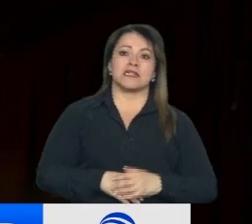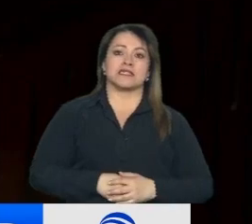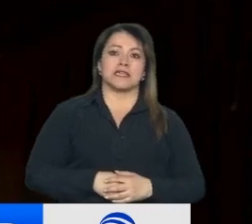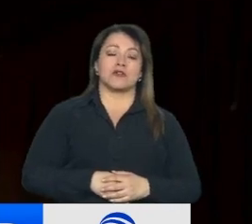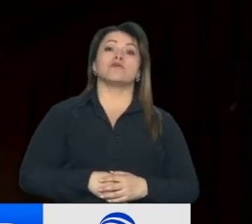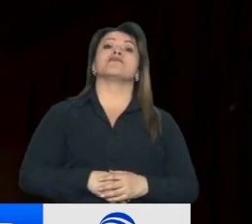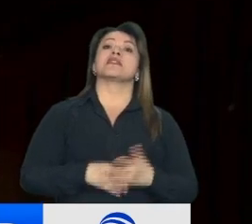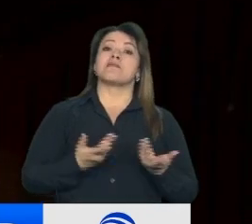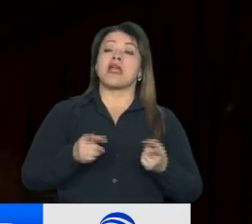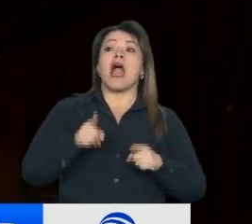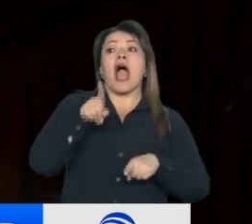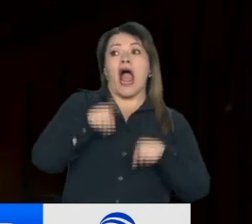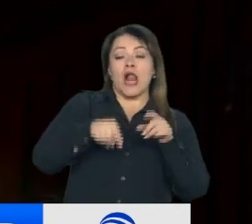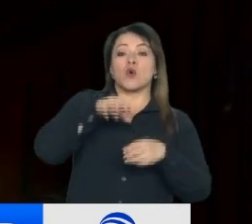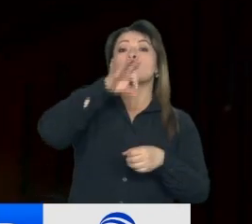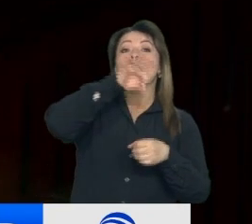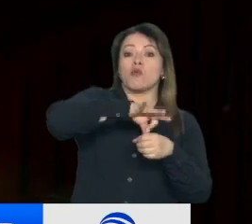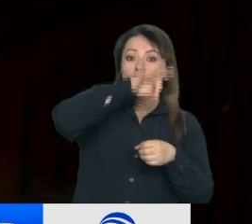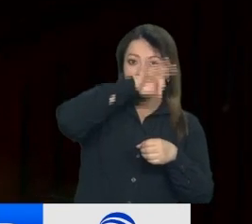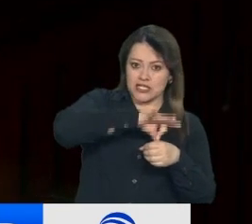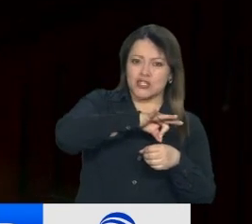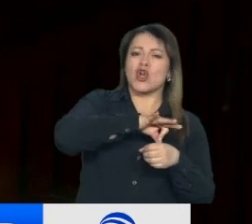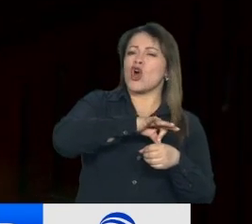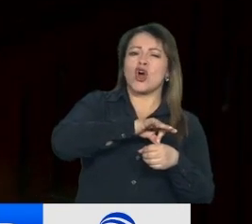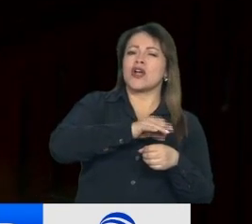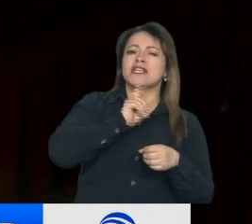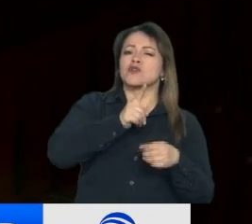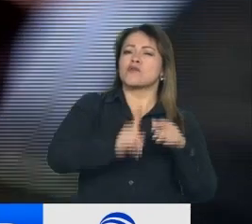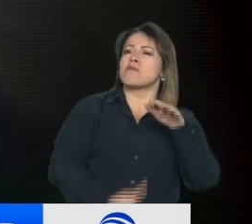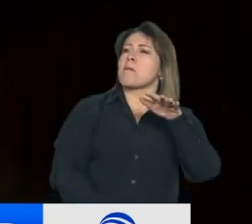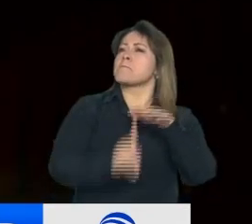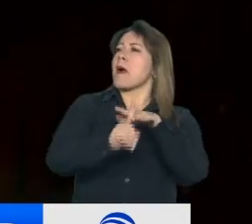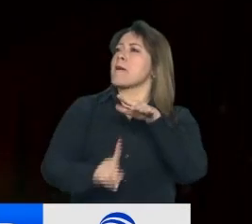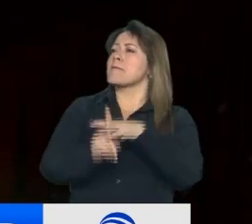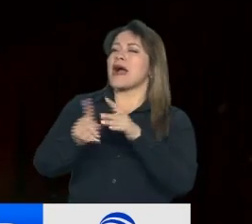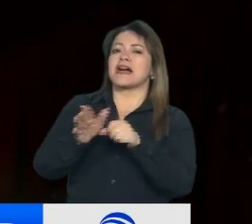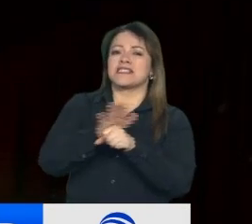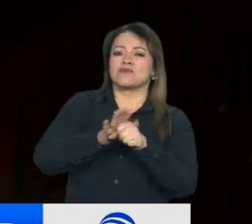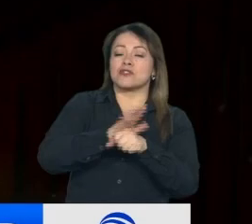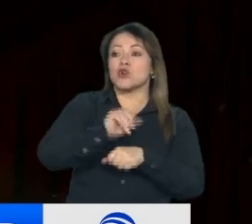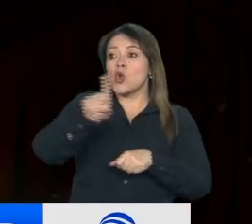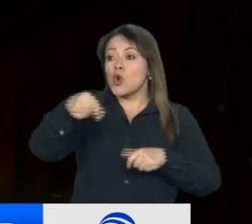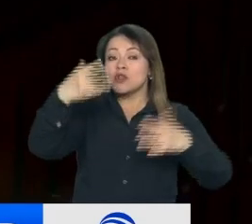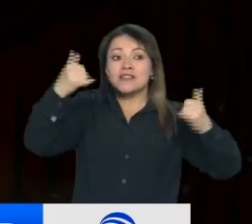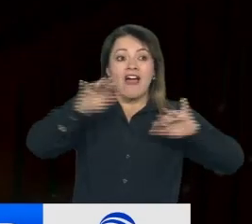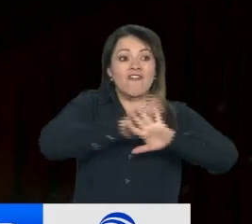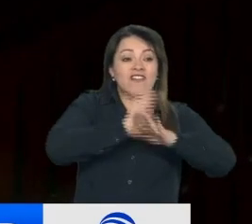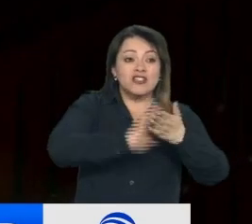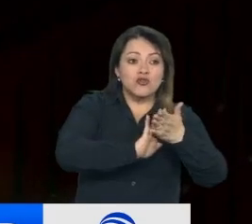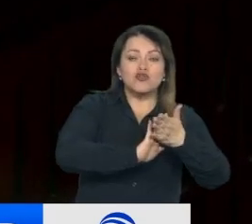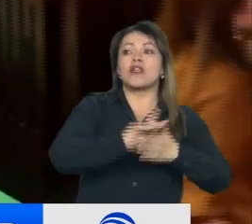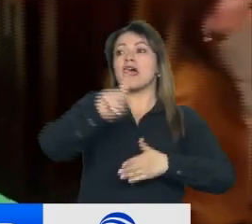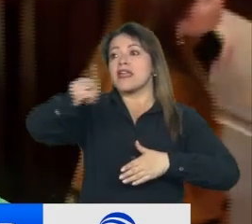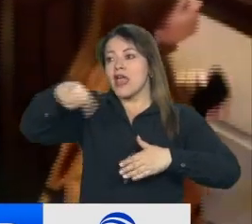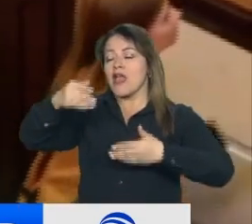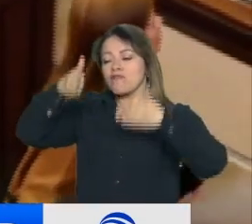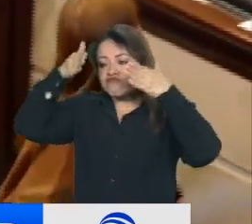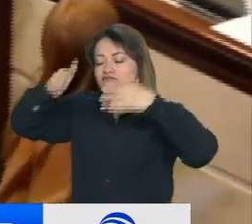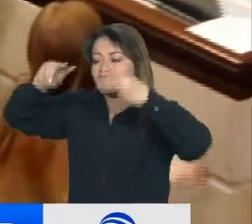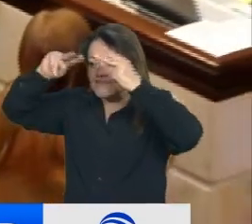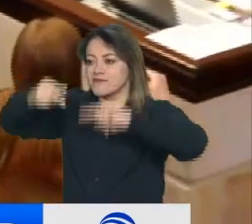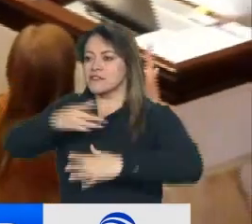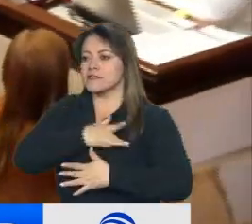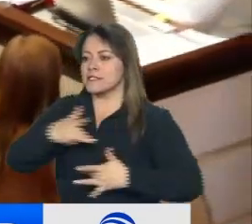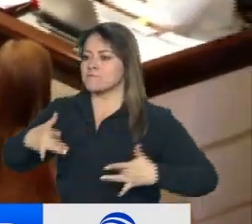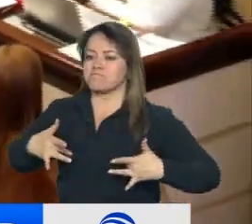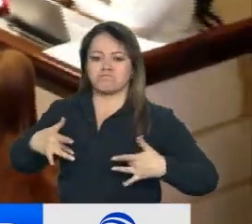hubo votaciones en cuanto a los impedimentos y fue lo que se avanzó, pero ya en los articulados, que era lo que se esperaba hoy, empezar en forma, pues